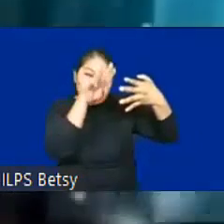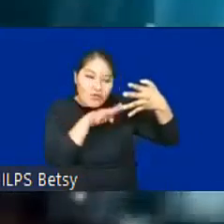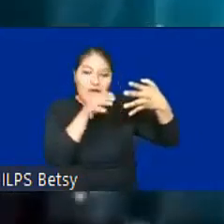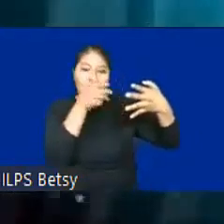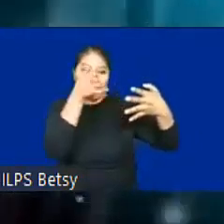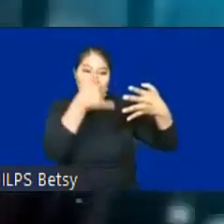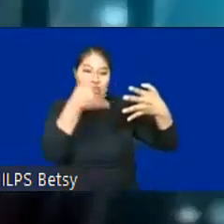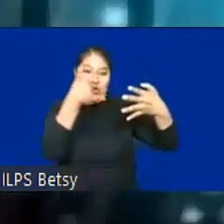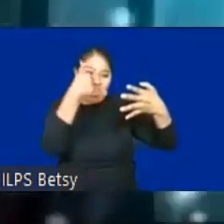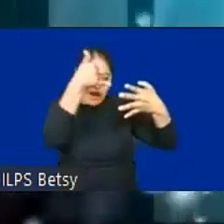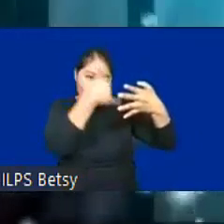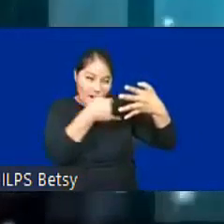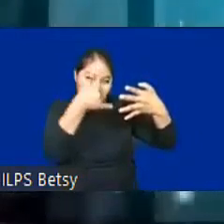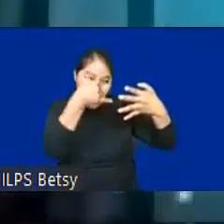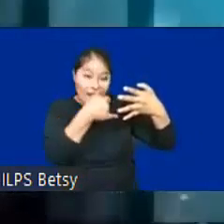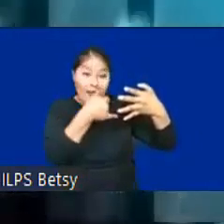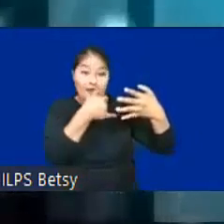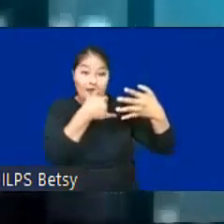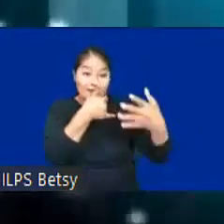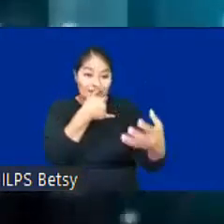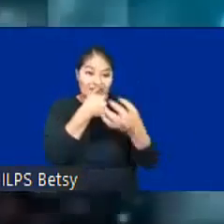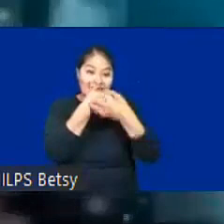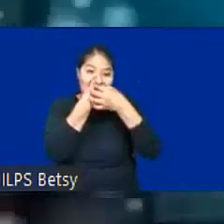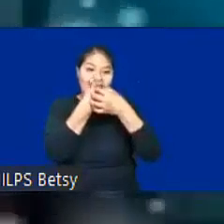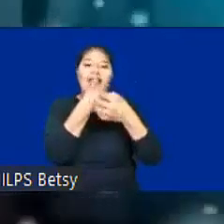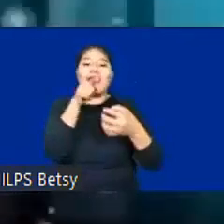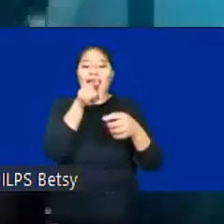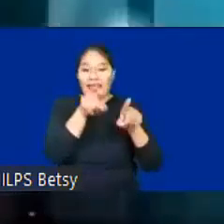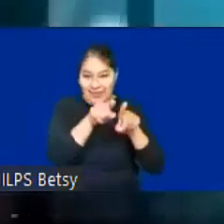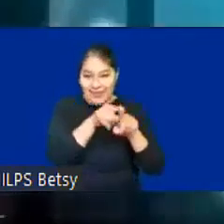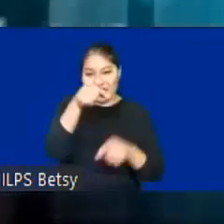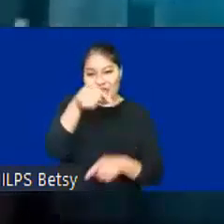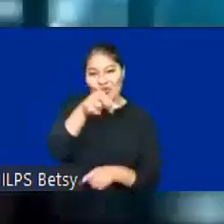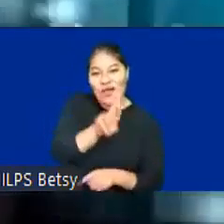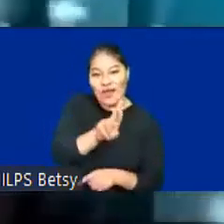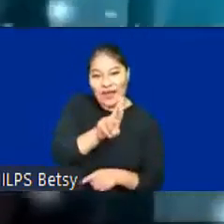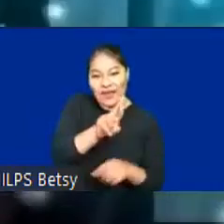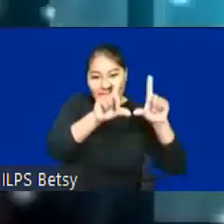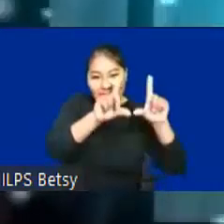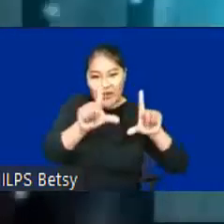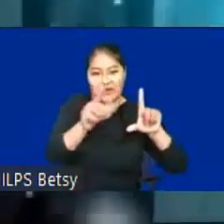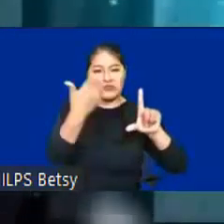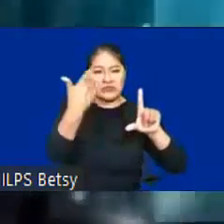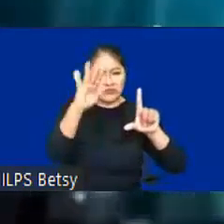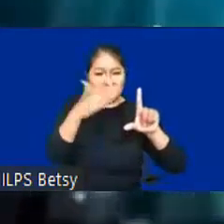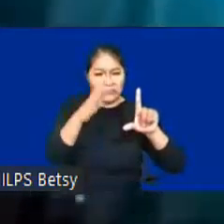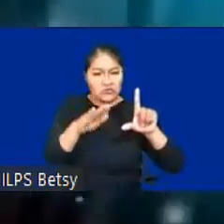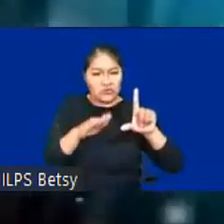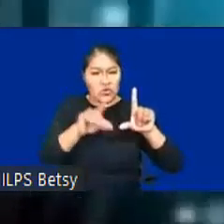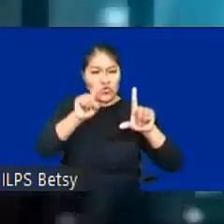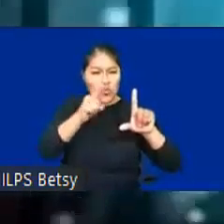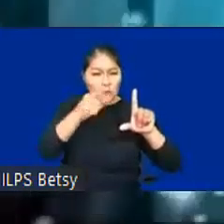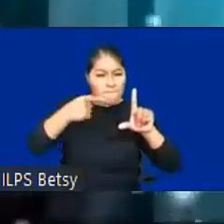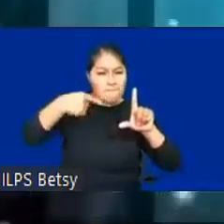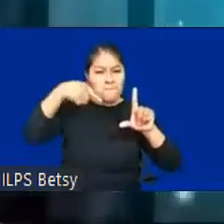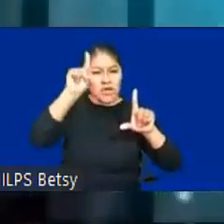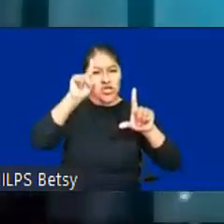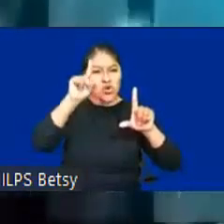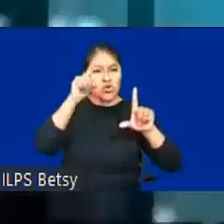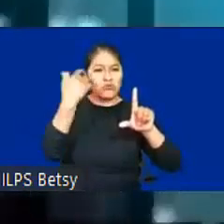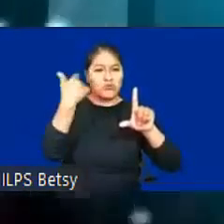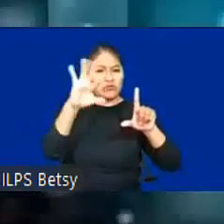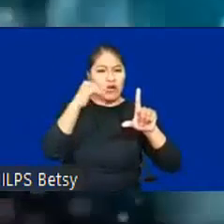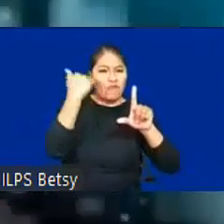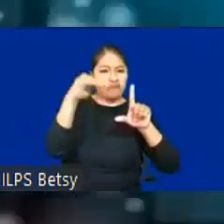emitiendo hasta la fecha cerca de 1.200.000 tarjetas de identificación vehicular. Entonces, eso también ha